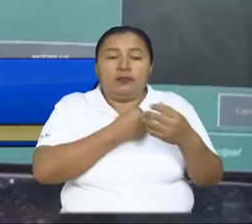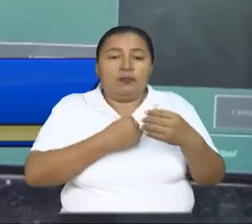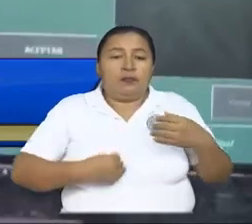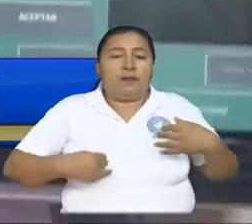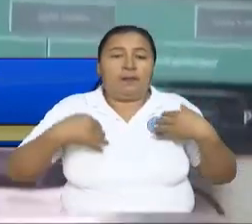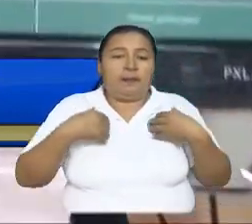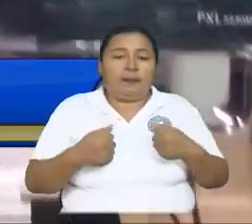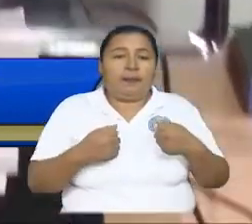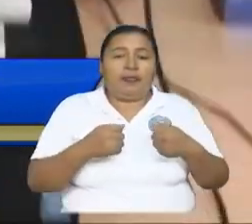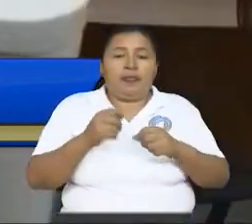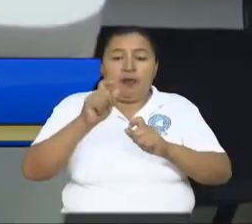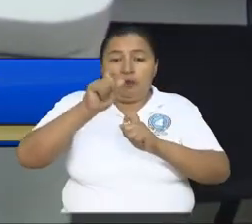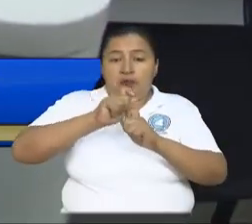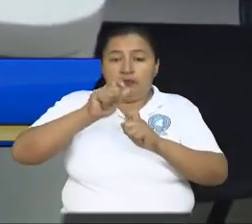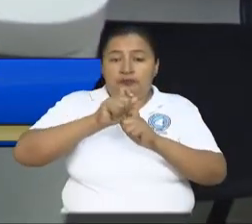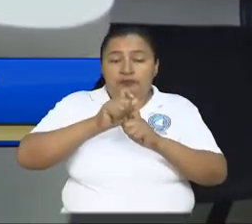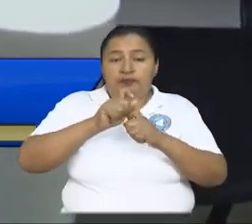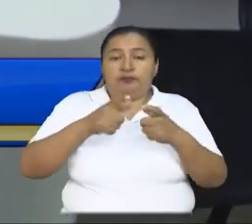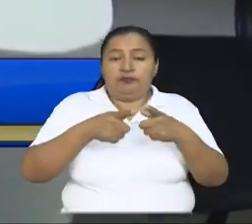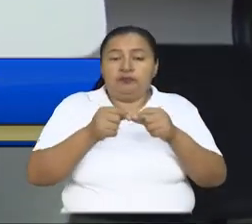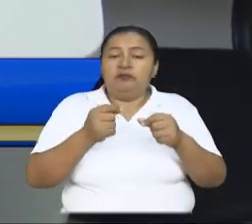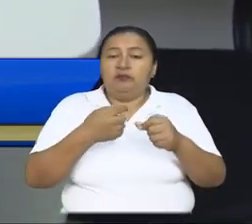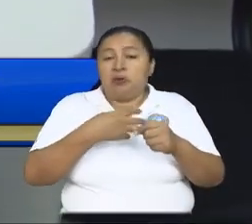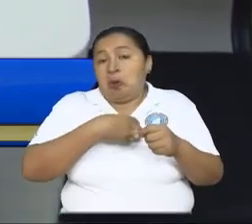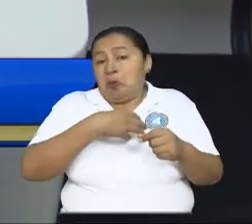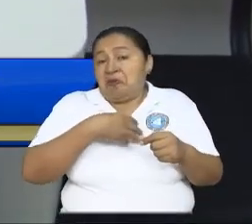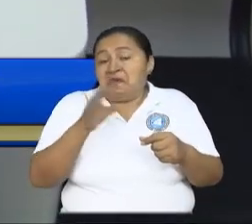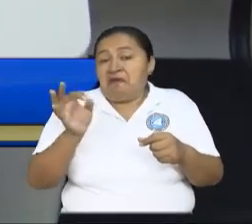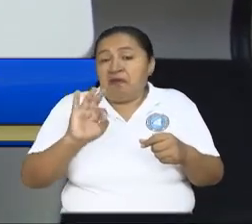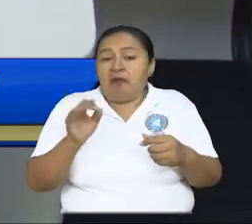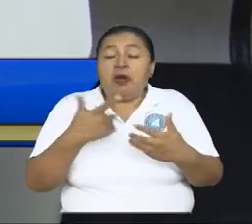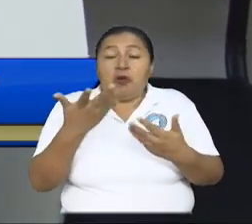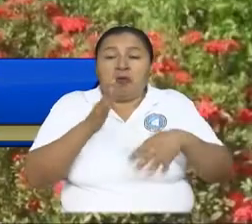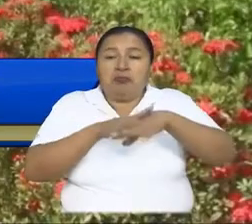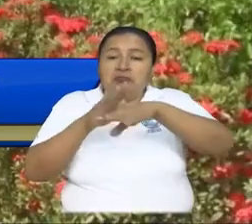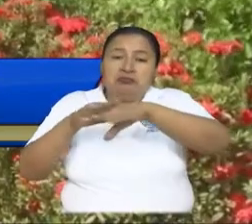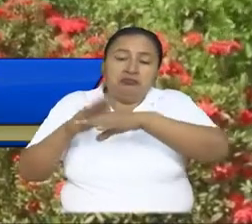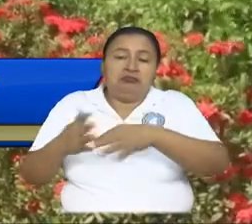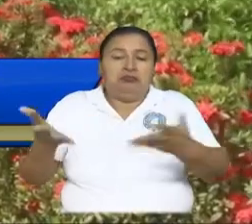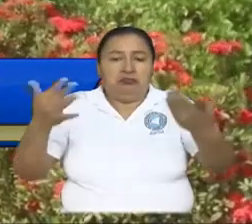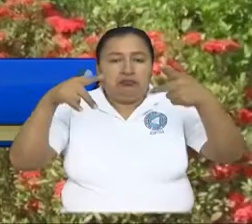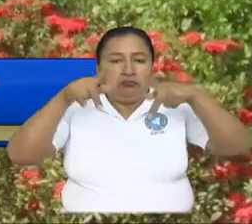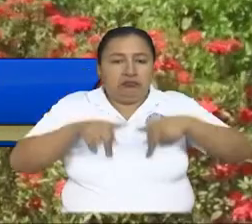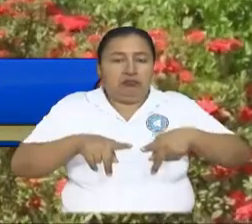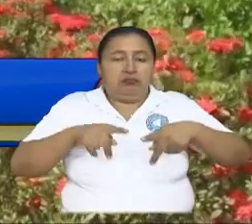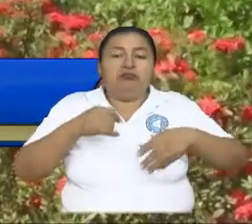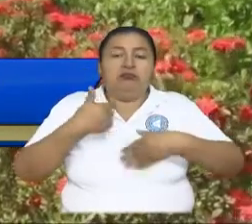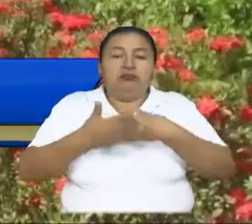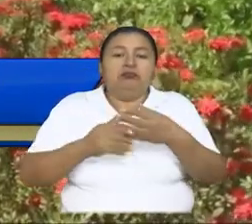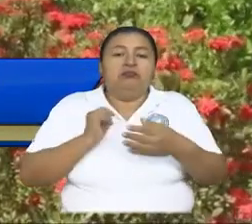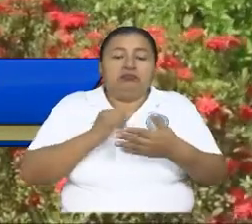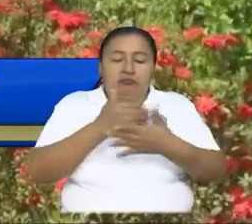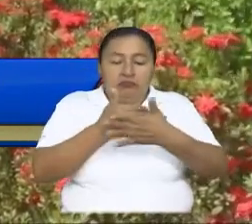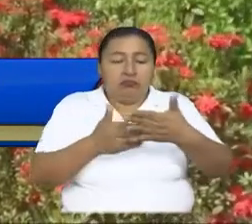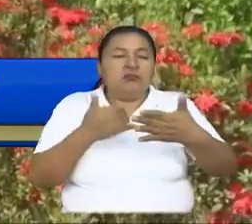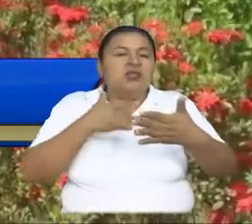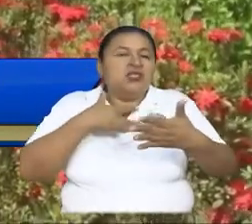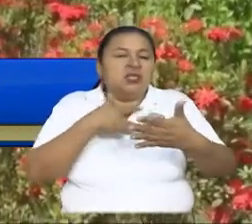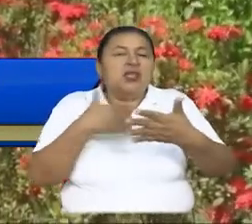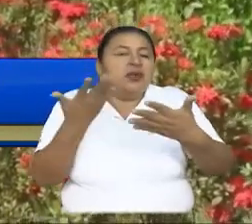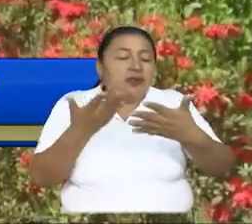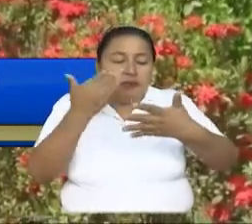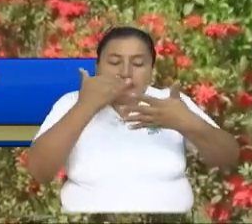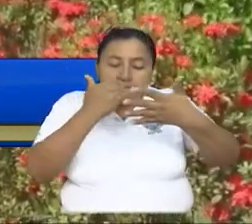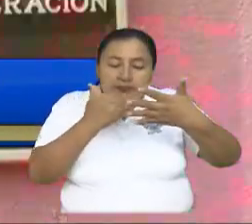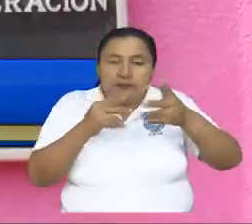salud y la unan-managua tienen sus mecanismos para hacer la convocatoria y y los requisitos que debe llenar estos